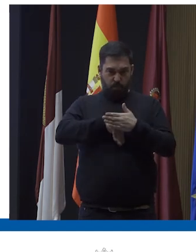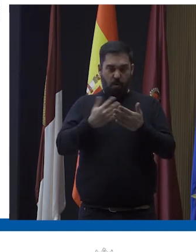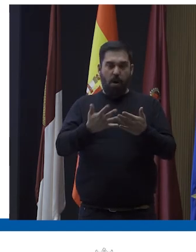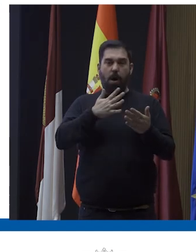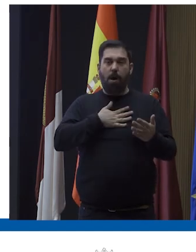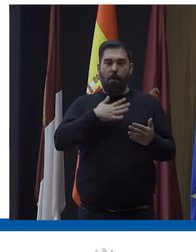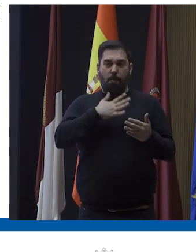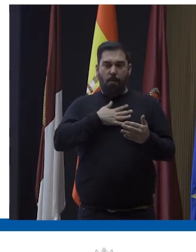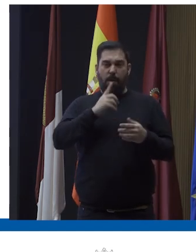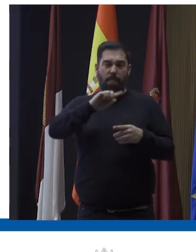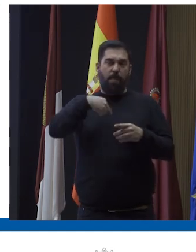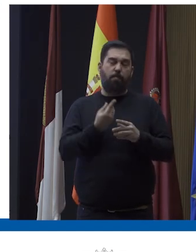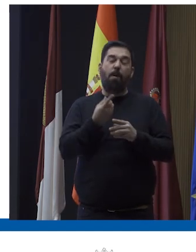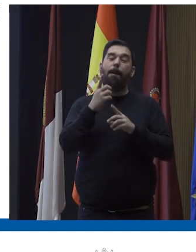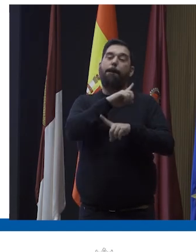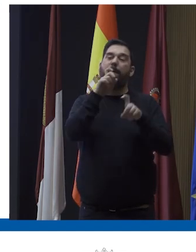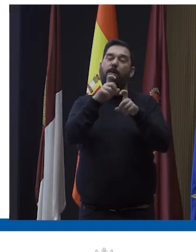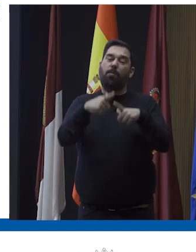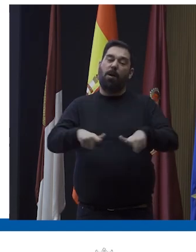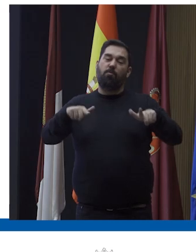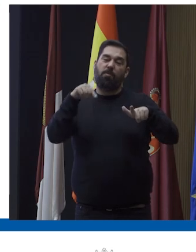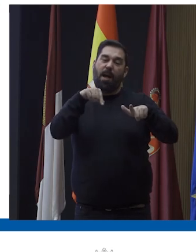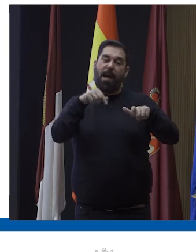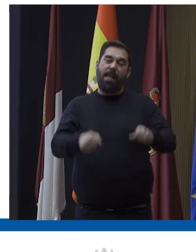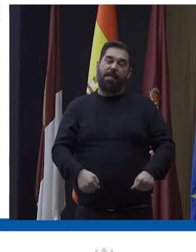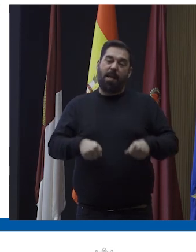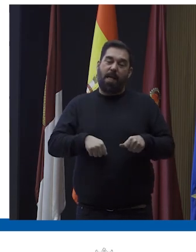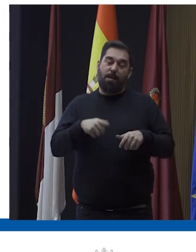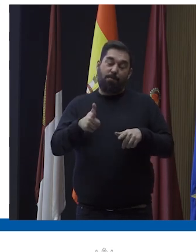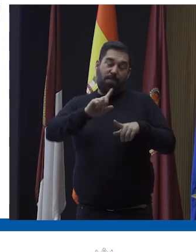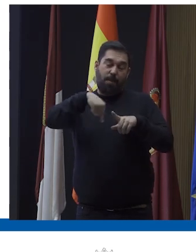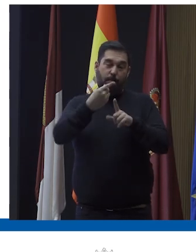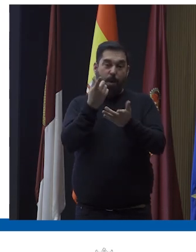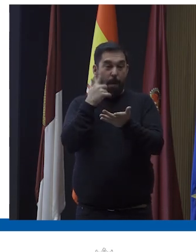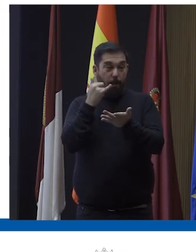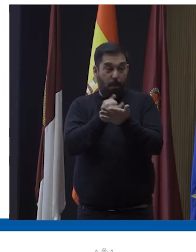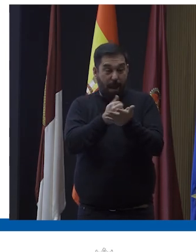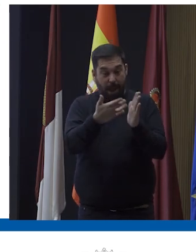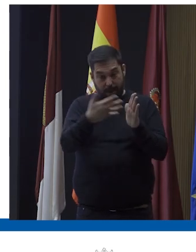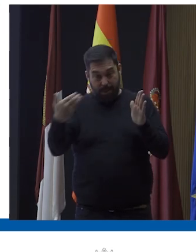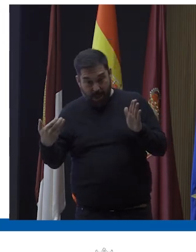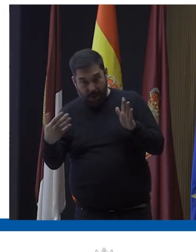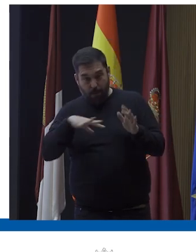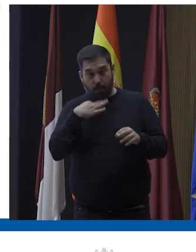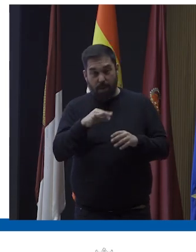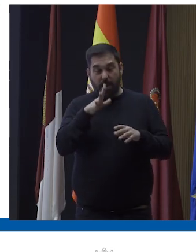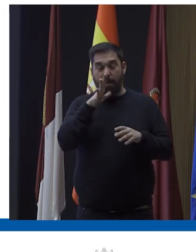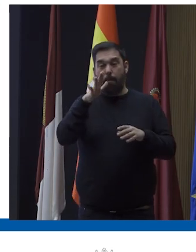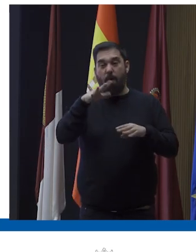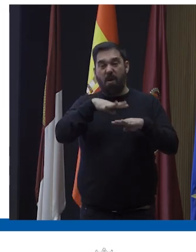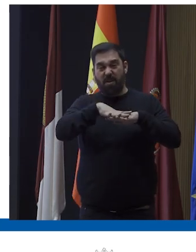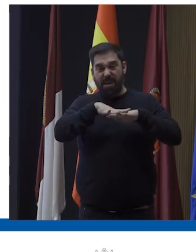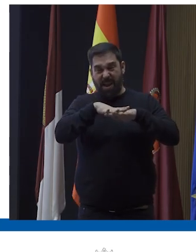se hace la consulta y se coloca un pesario, incluso más adelante se puede probar a retirar, porque ese tejido todavía no